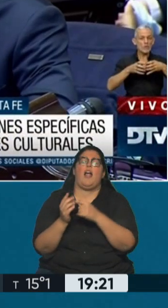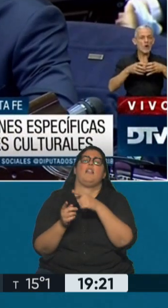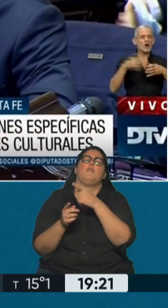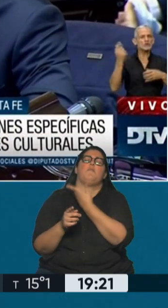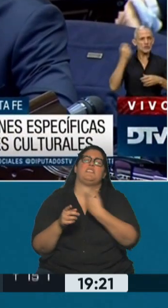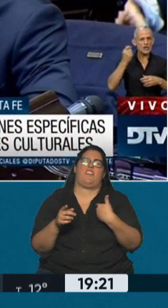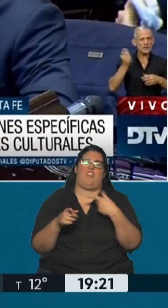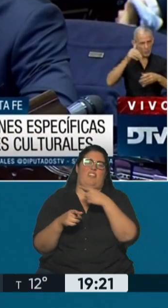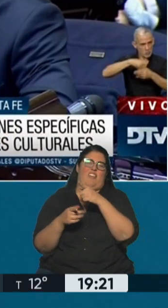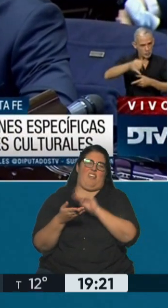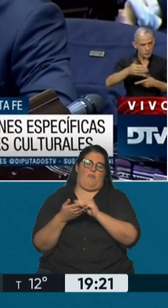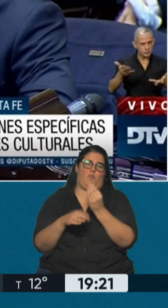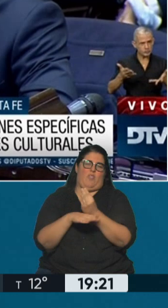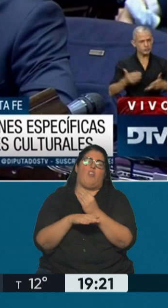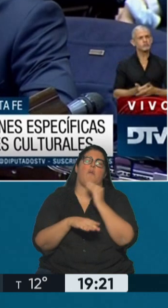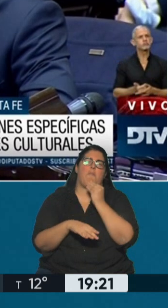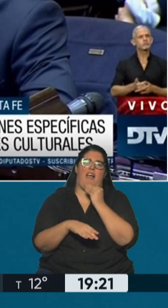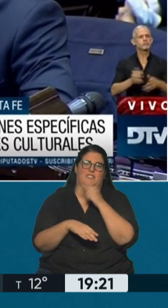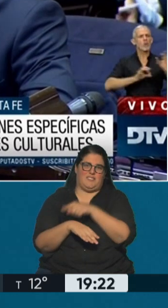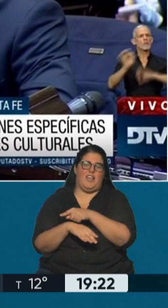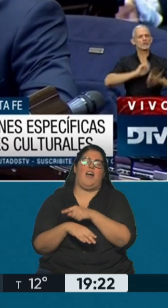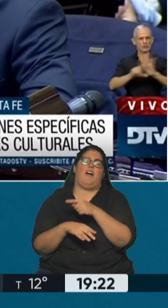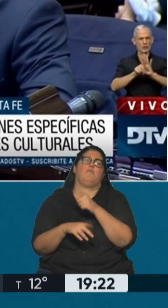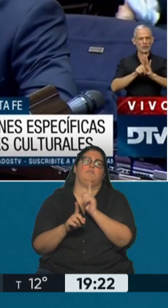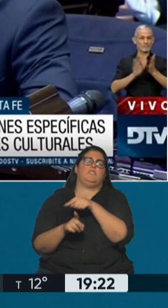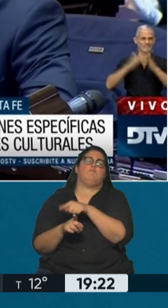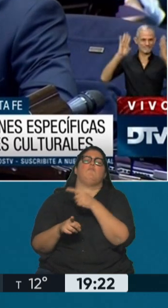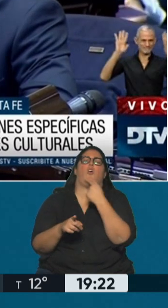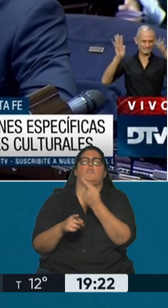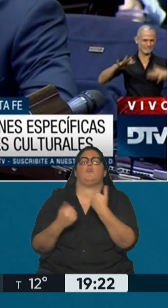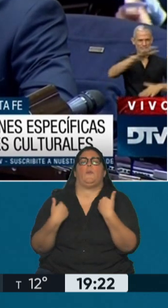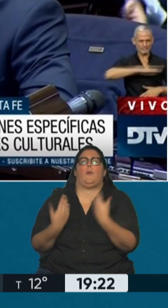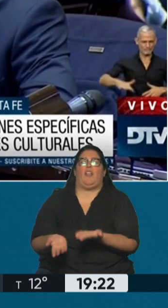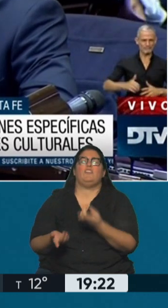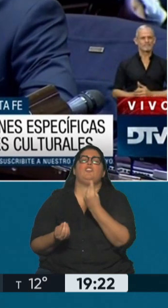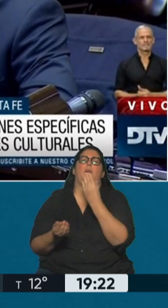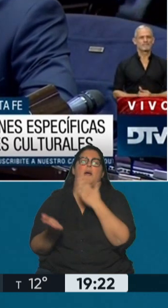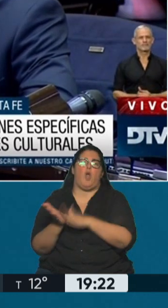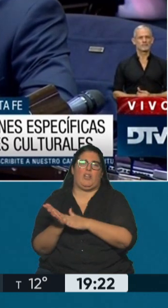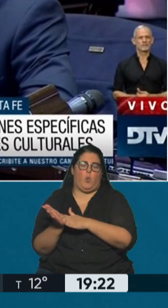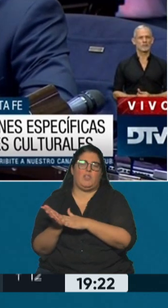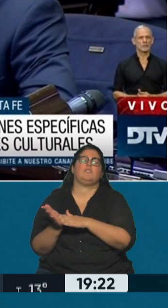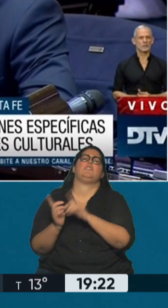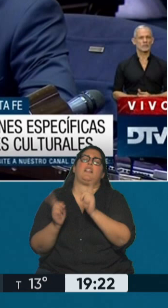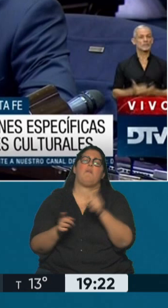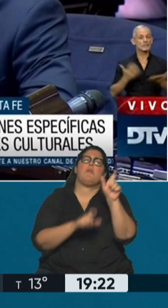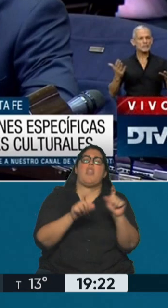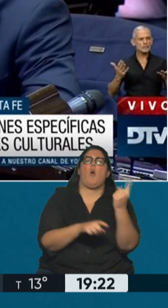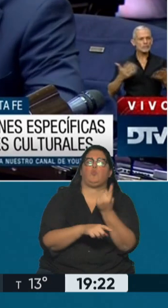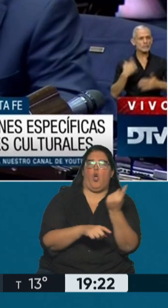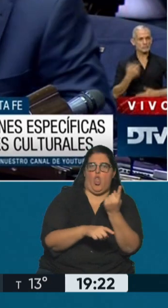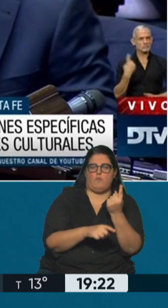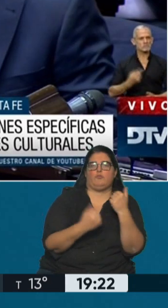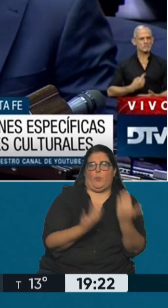me estoy refiriendo a Sergio Massa, especialmente un beneficio para los monotributistas y también para los autónomos.